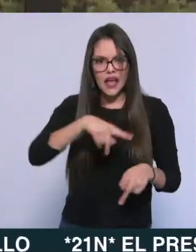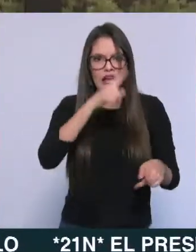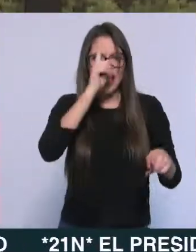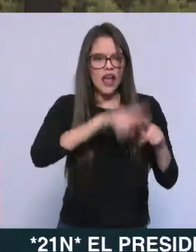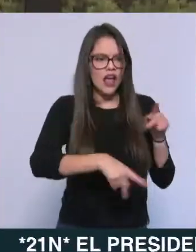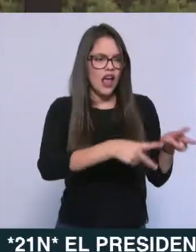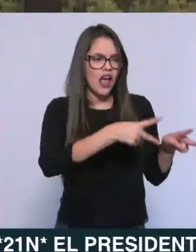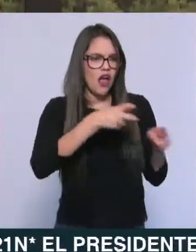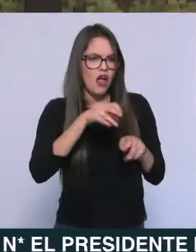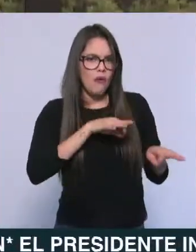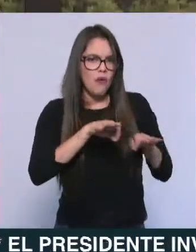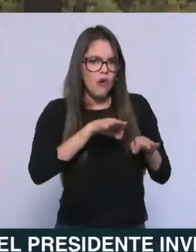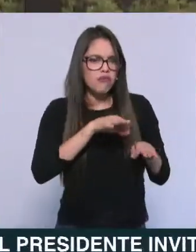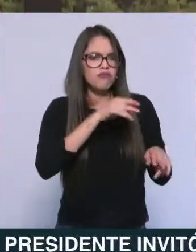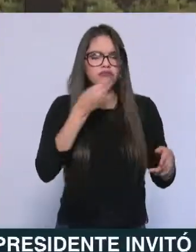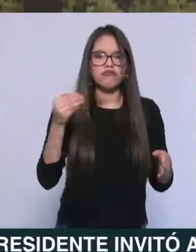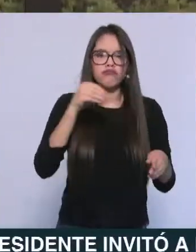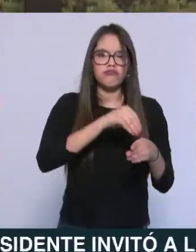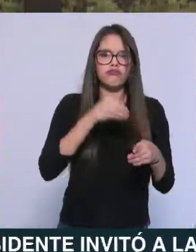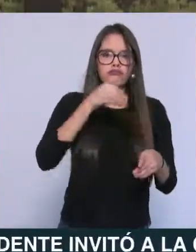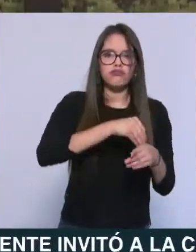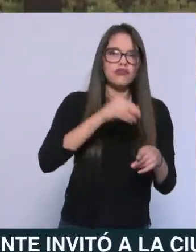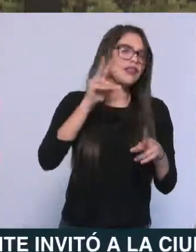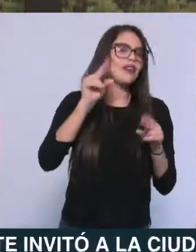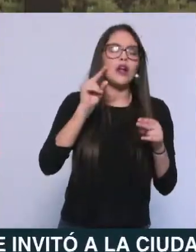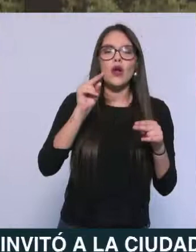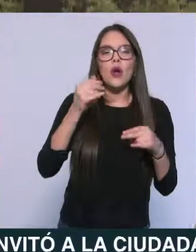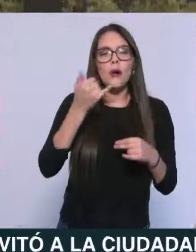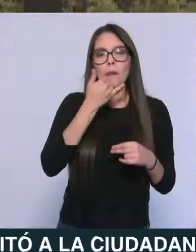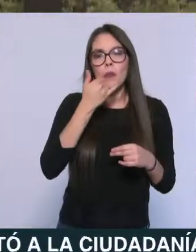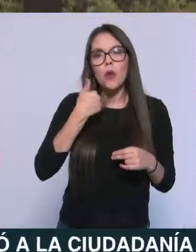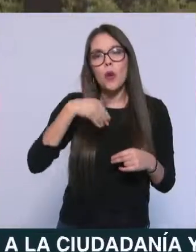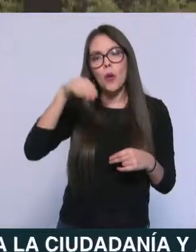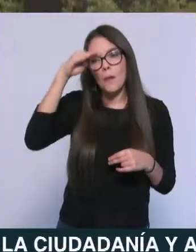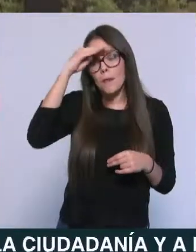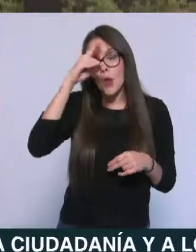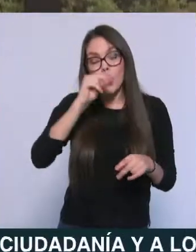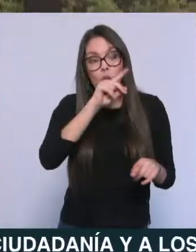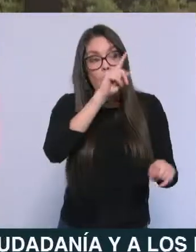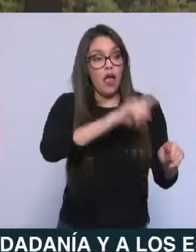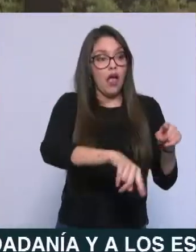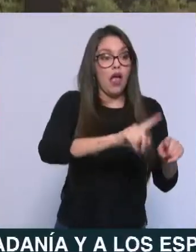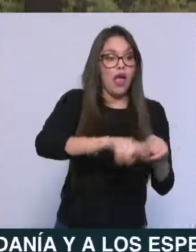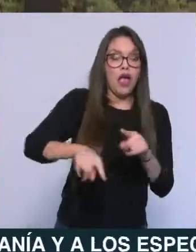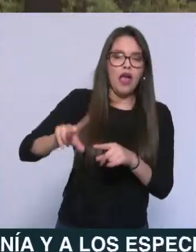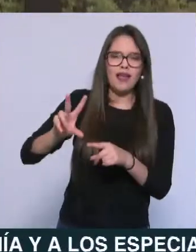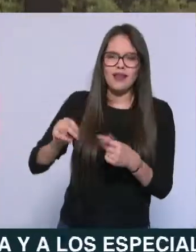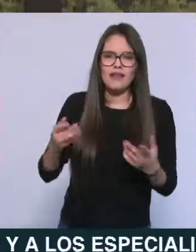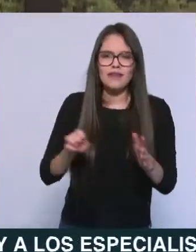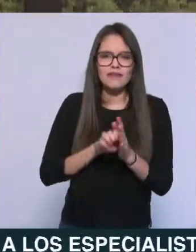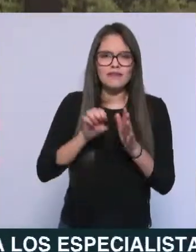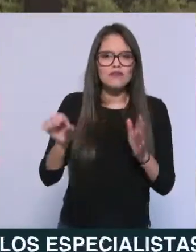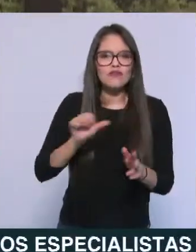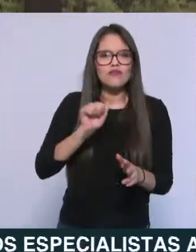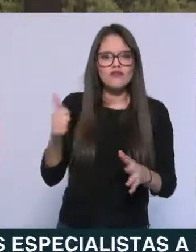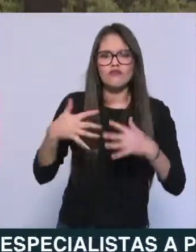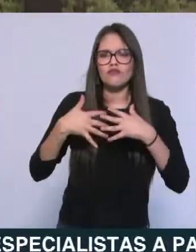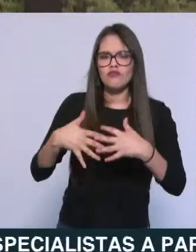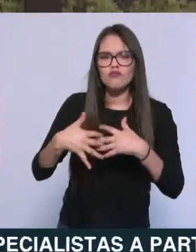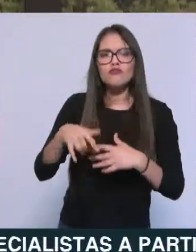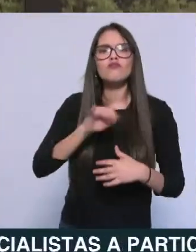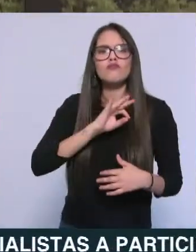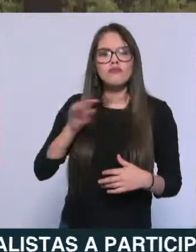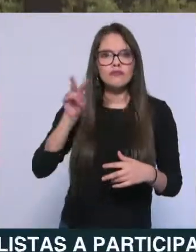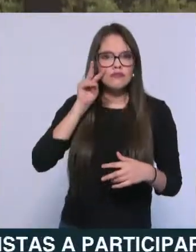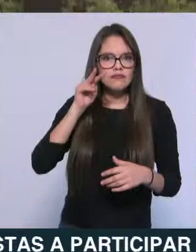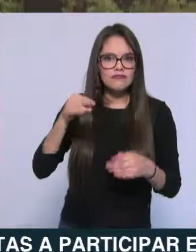trabajos. Creo que no es que sobren los trabajos, pero tampoco es que falten. Las maquiladoras, por ejemplo, han demostrado que hay